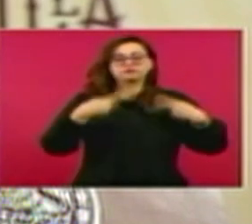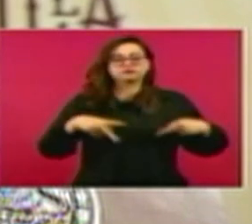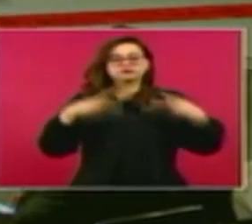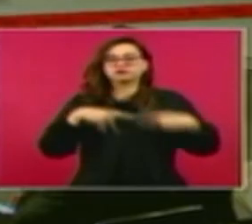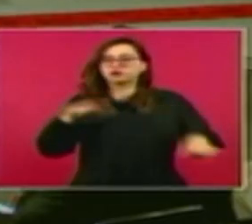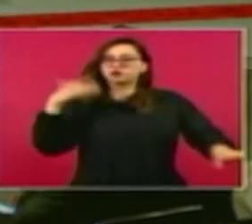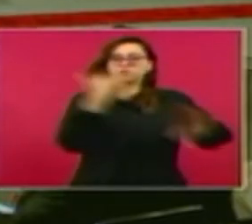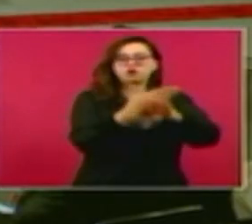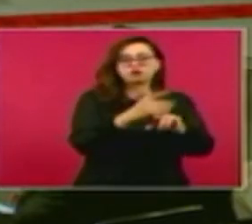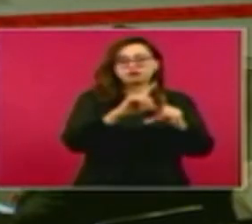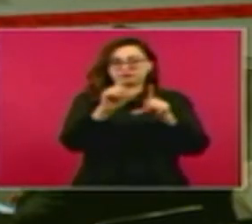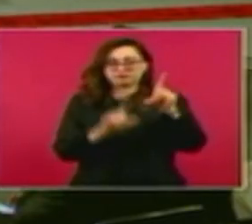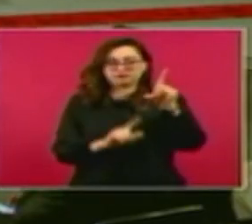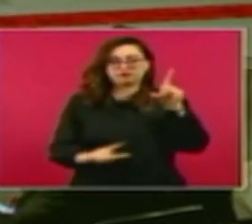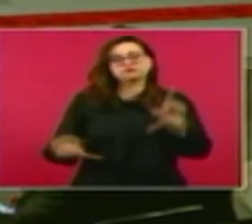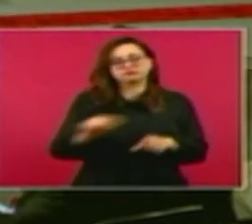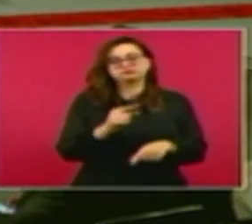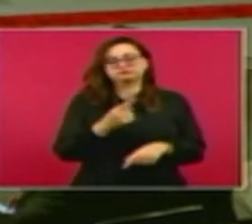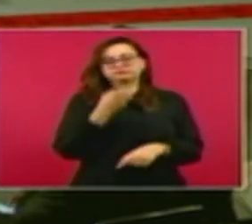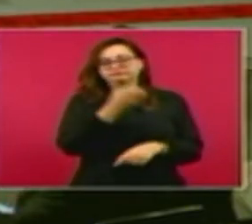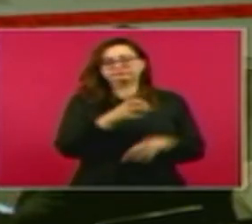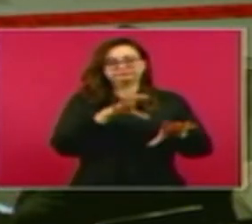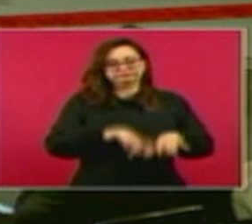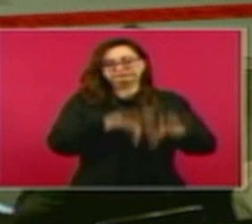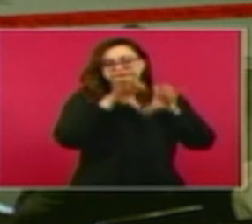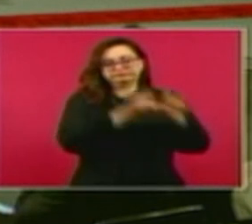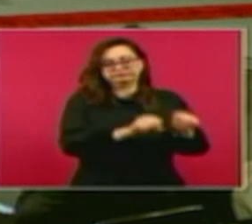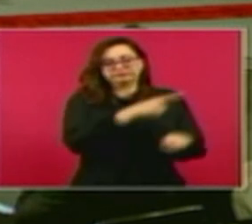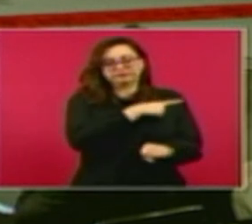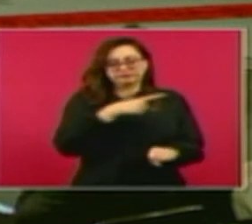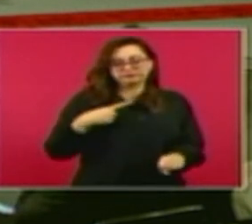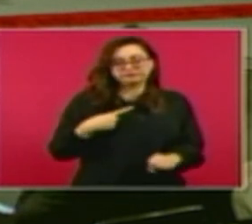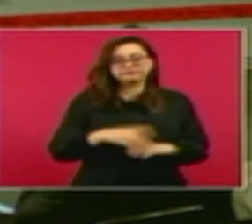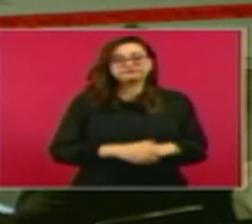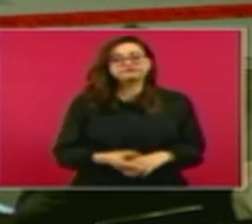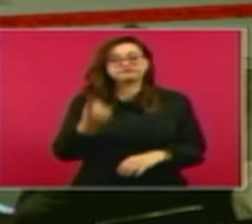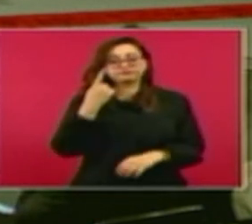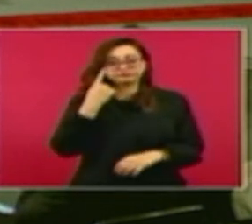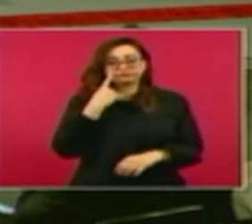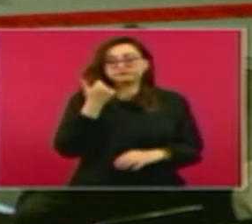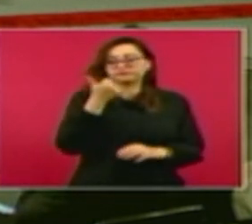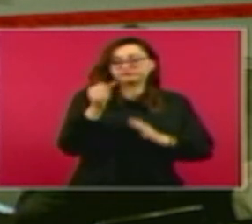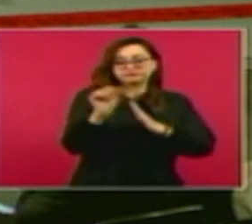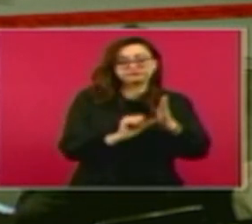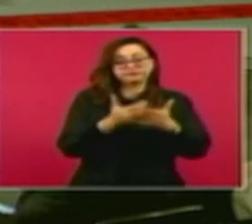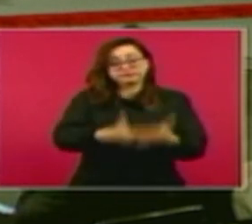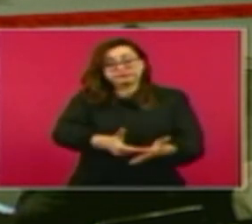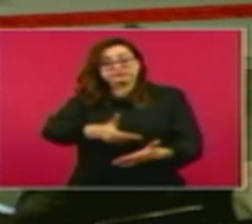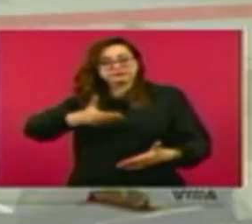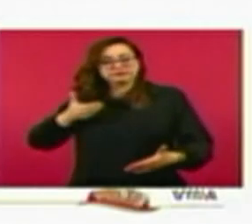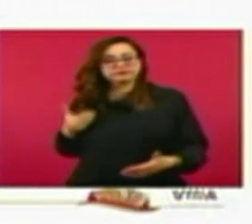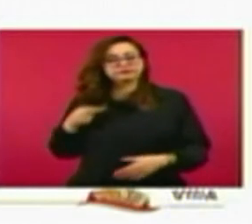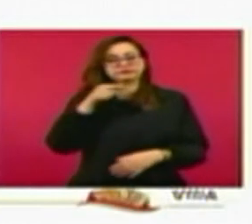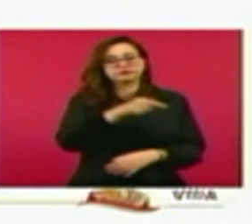de México, y ustedes saben que todas las mañanas Juan Manuel López Obrador pues tiene una conferencia de prensa con